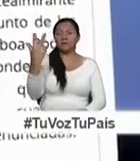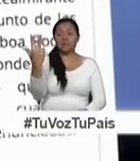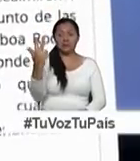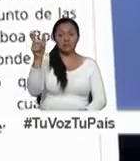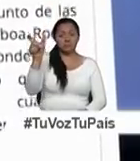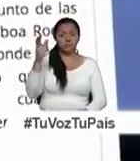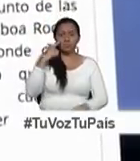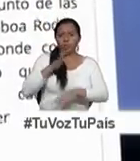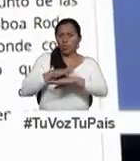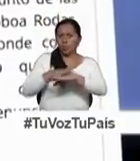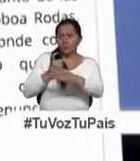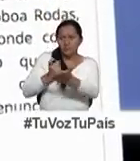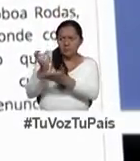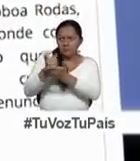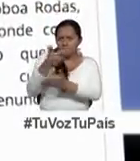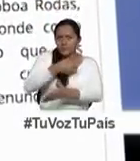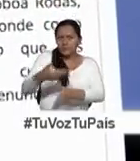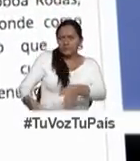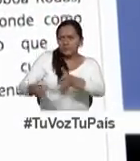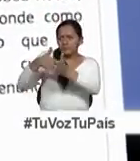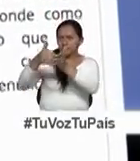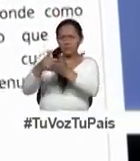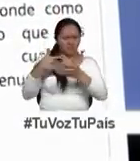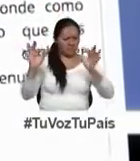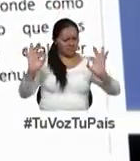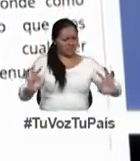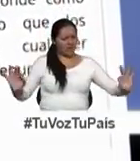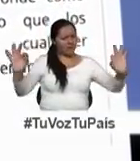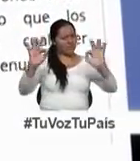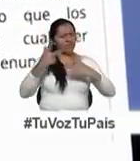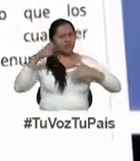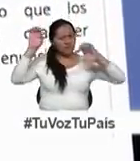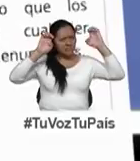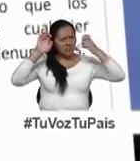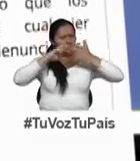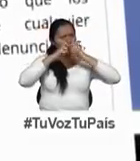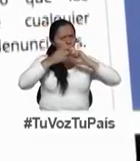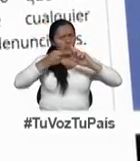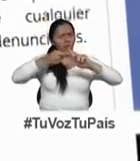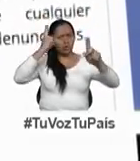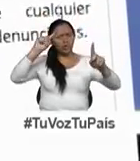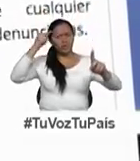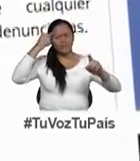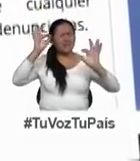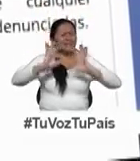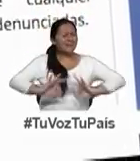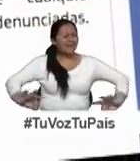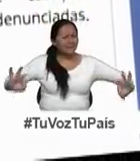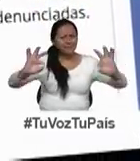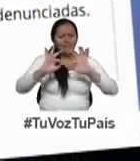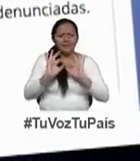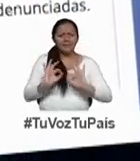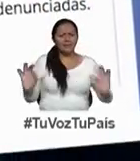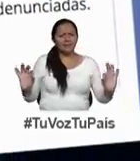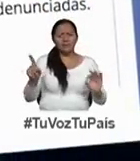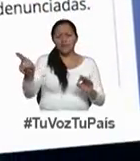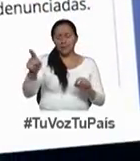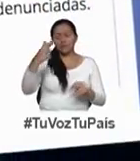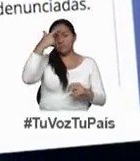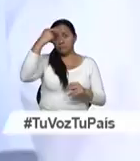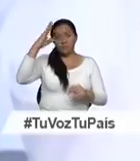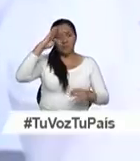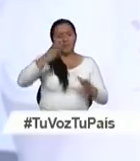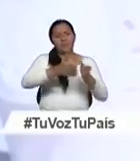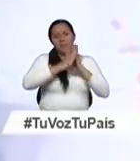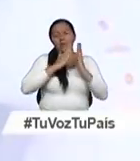ellos no han participado de ninguna manera en el plan y estrategia en contra de la Ley de Seguridad Social, ni han formado parte